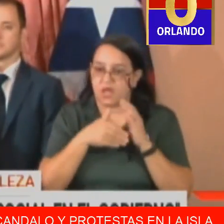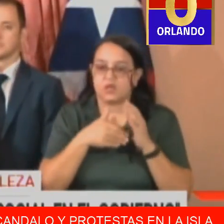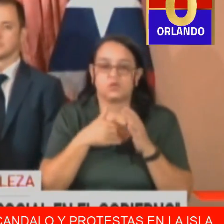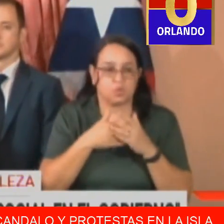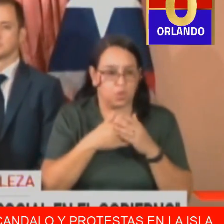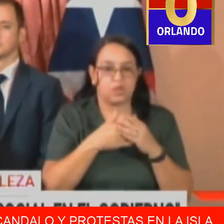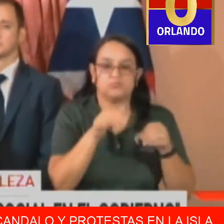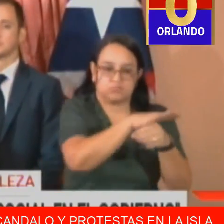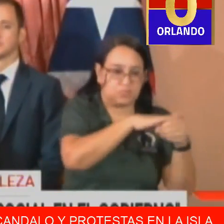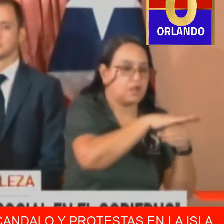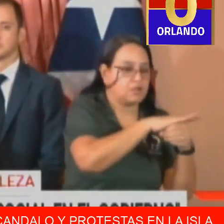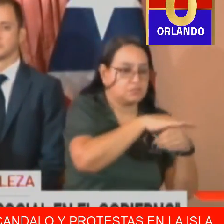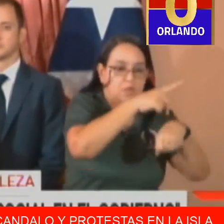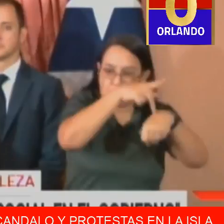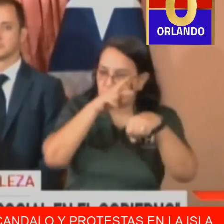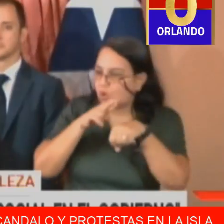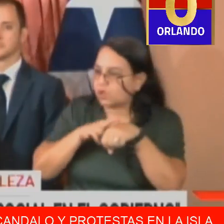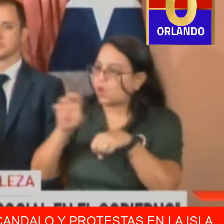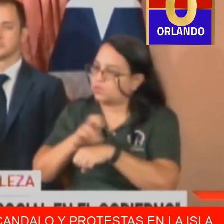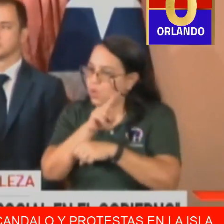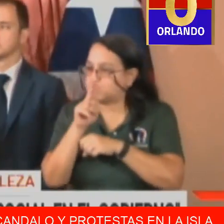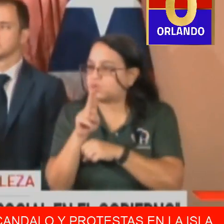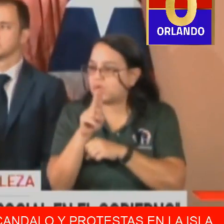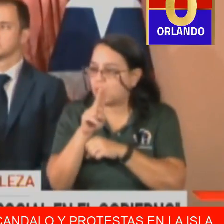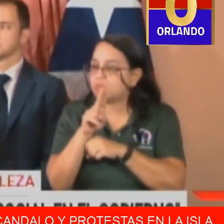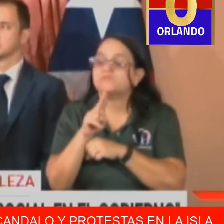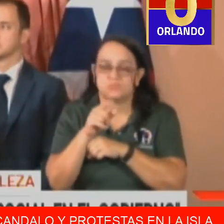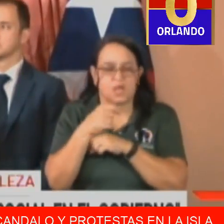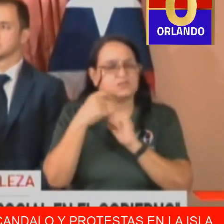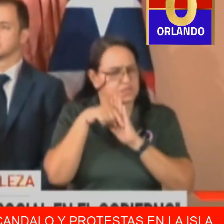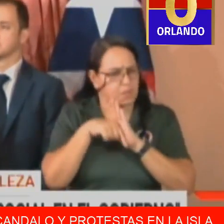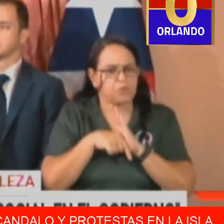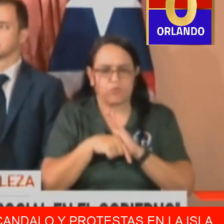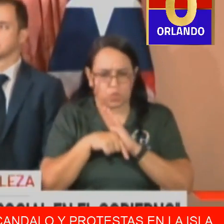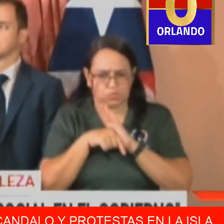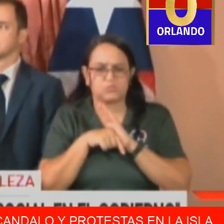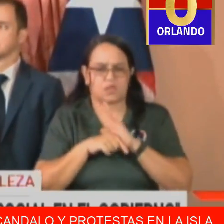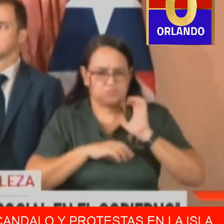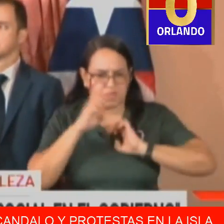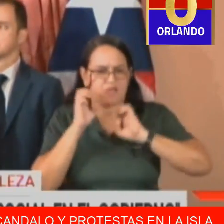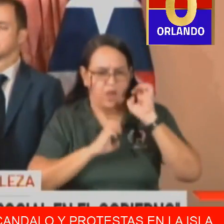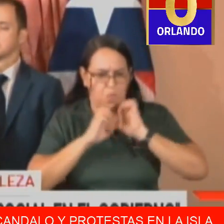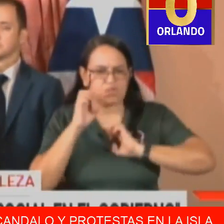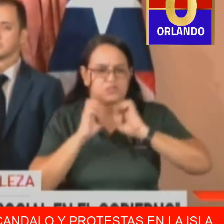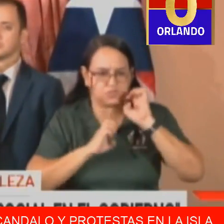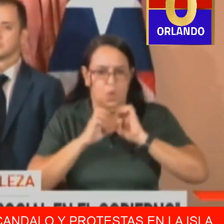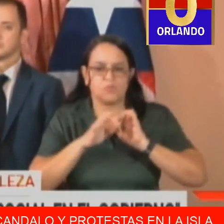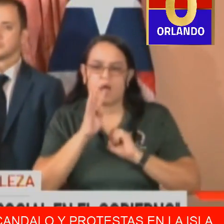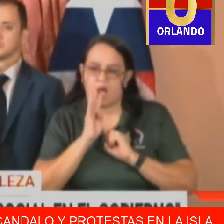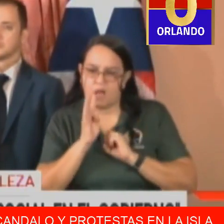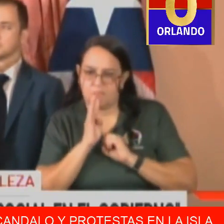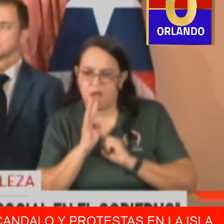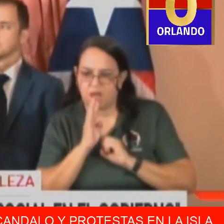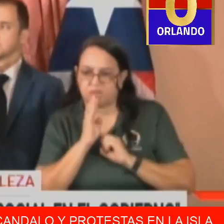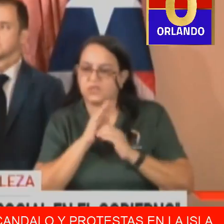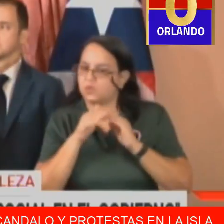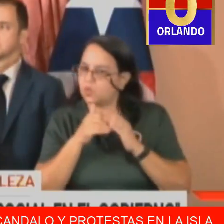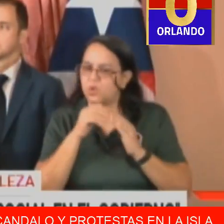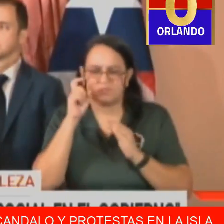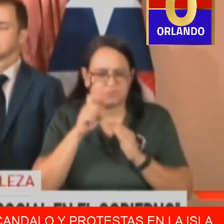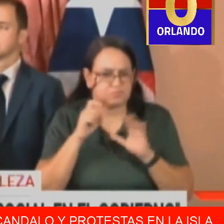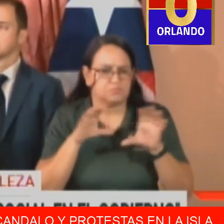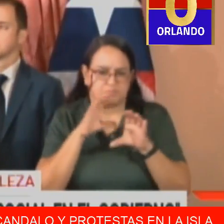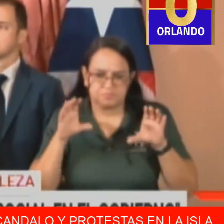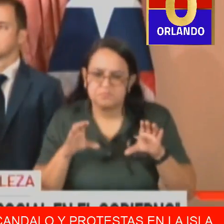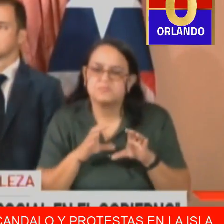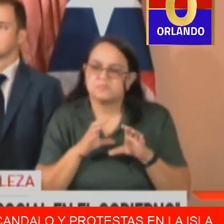sectores, tanto en Puerto Rico como en Estados Unidos, a hacer esa profunda evaluación, a hablar de los pasos que se están tomando, a